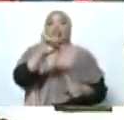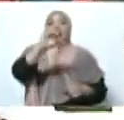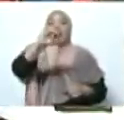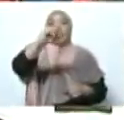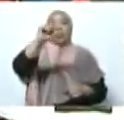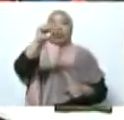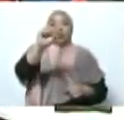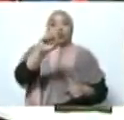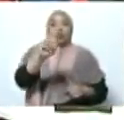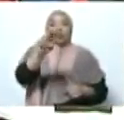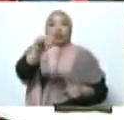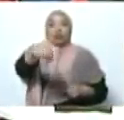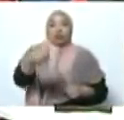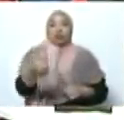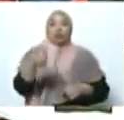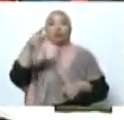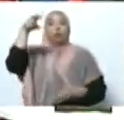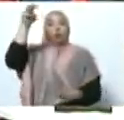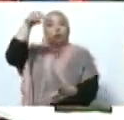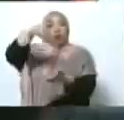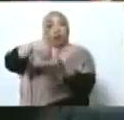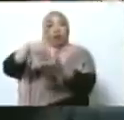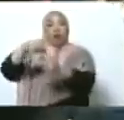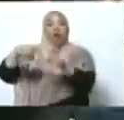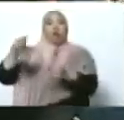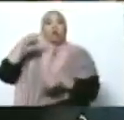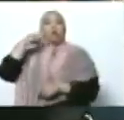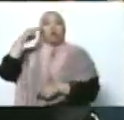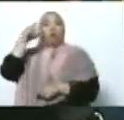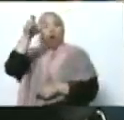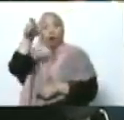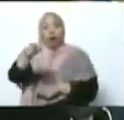Para el Estado Miranda, Héctor Rodríguez.